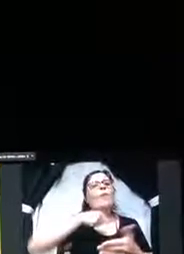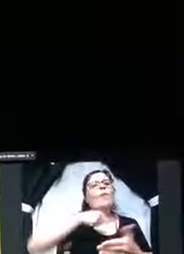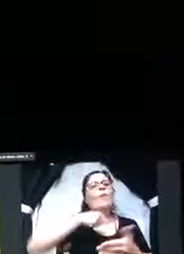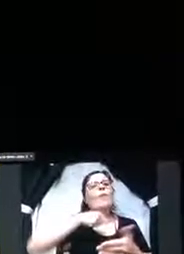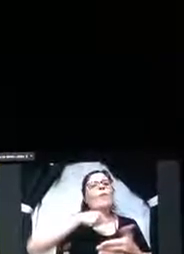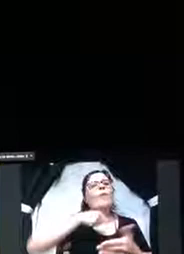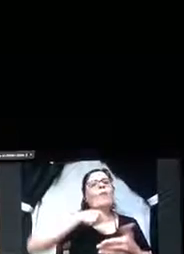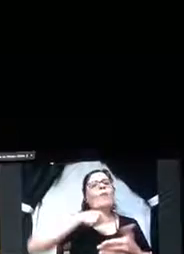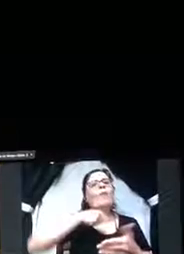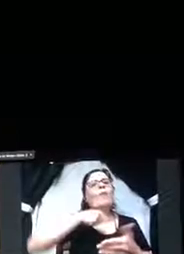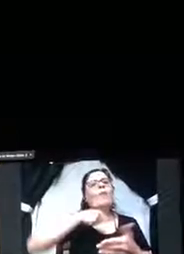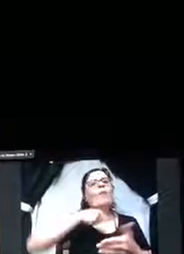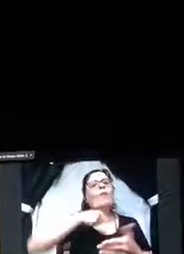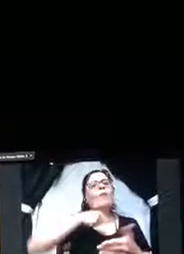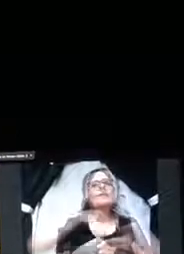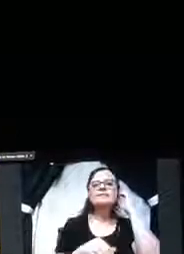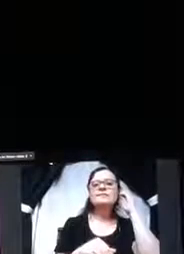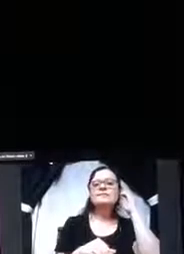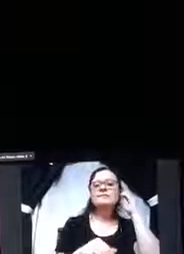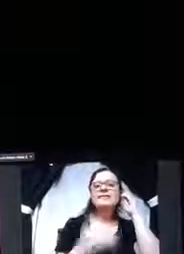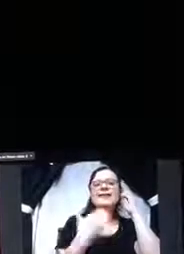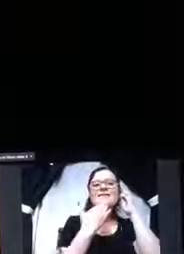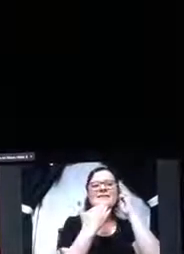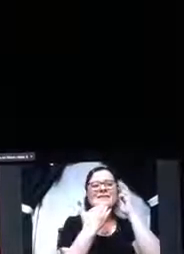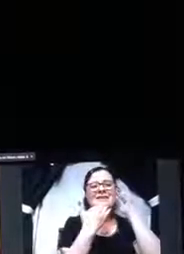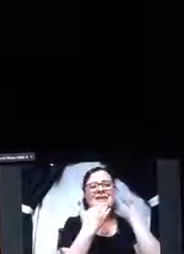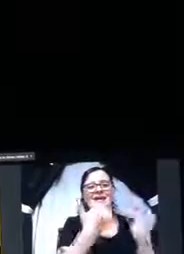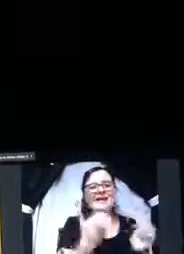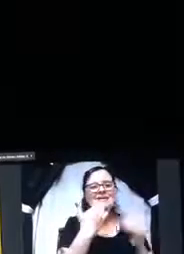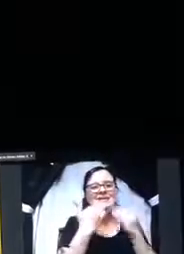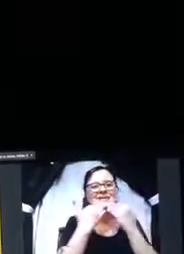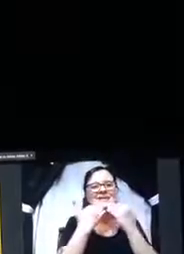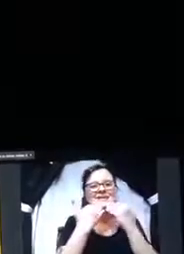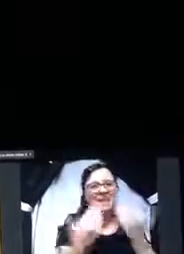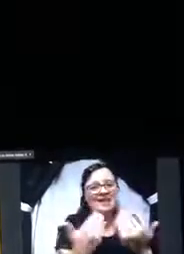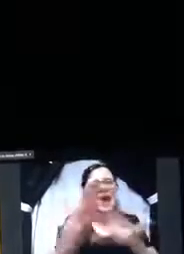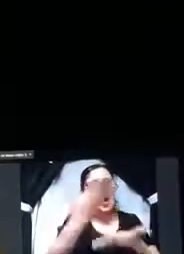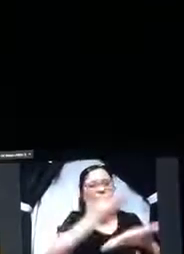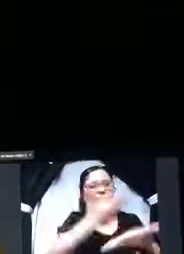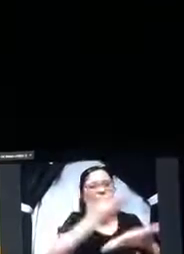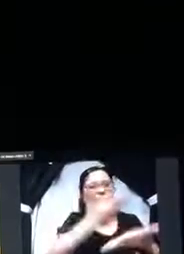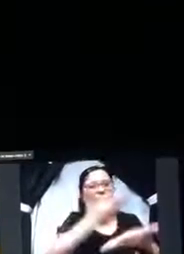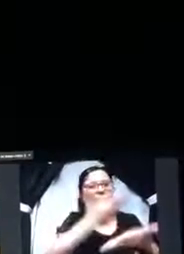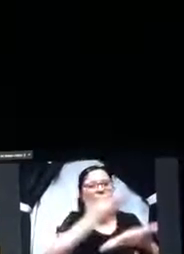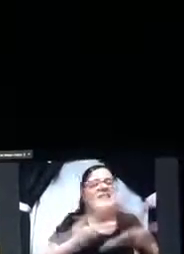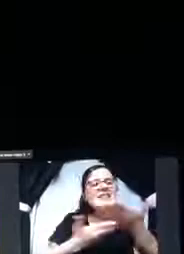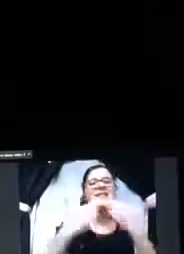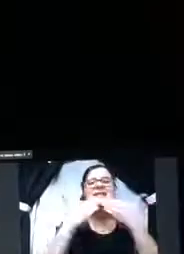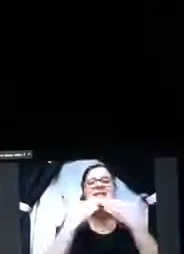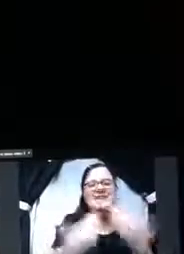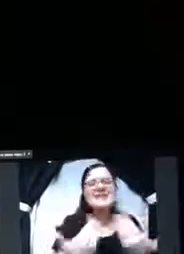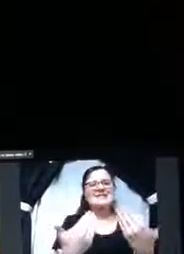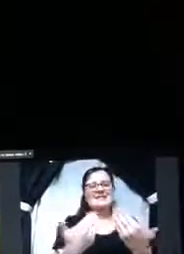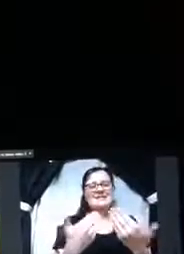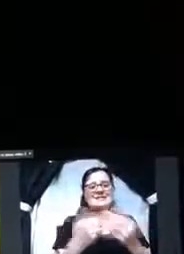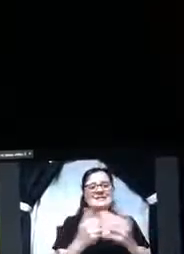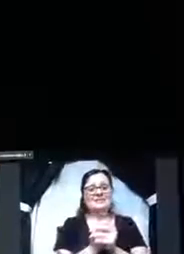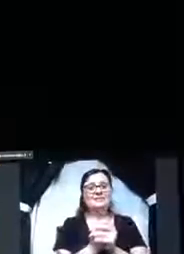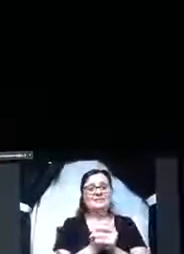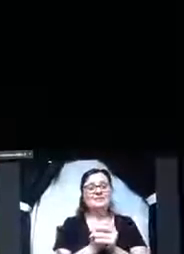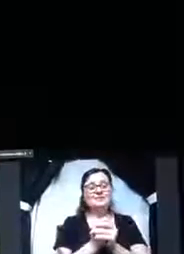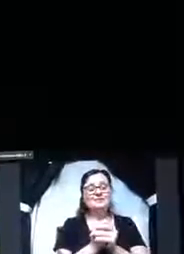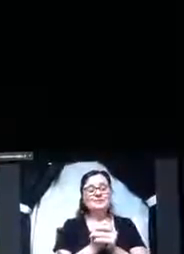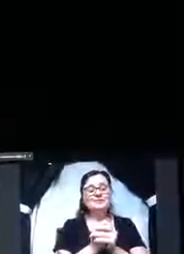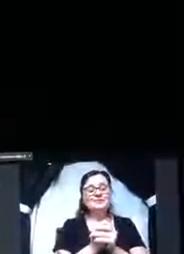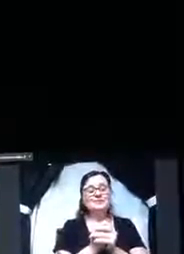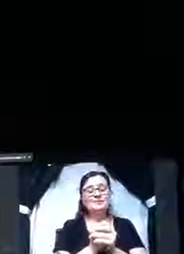y vamos por más. Me gustaría gracias que presentar, gracias por esta charla, por compartir esto que estamos haciendo y que tiene que ver también